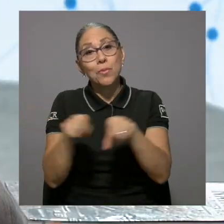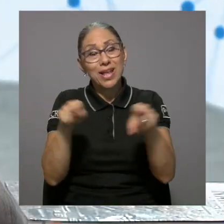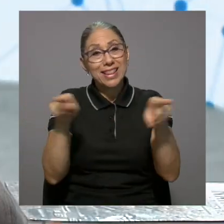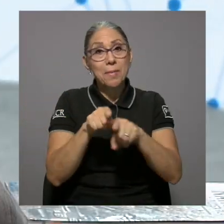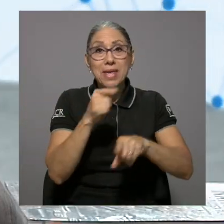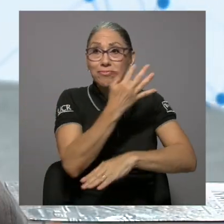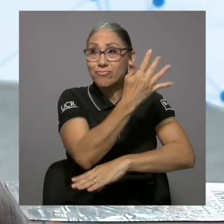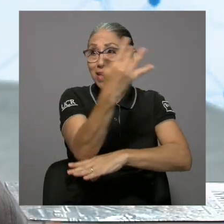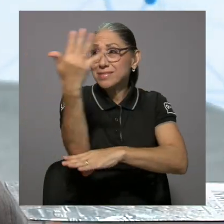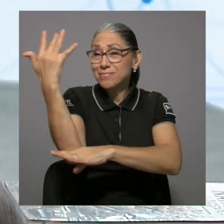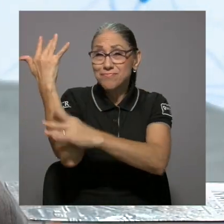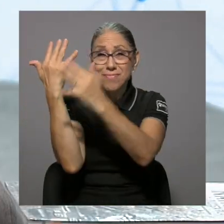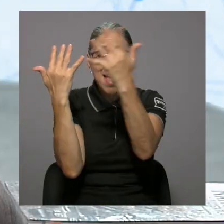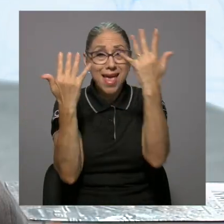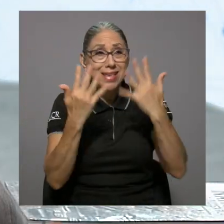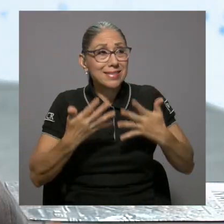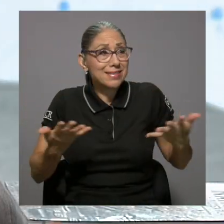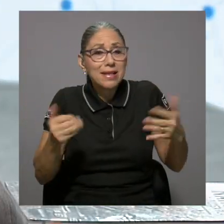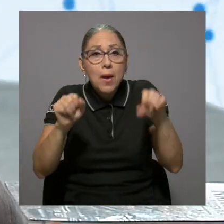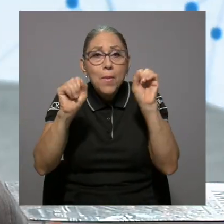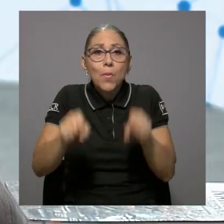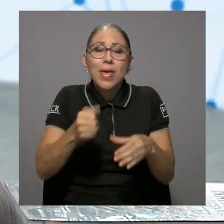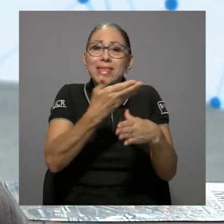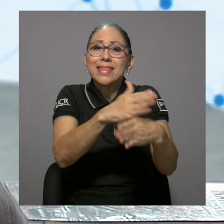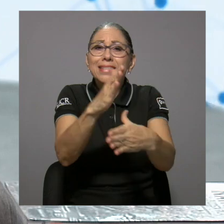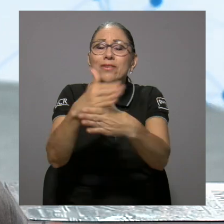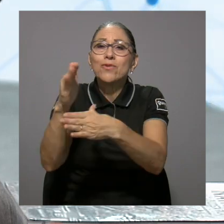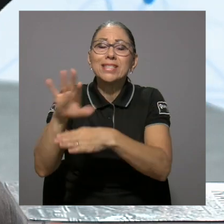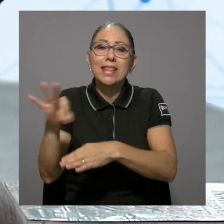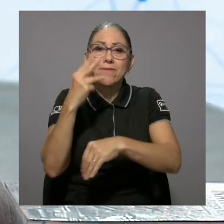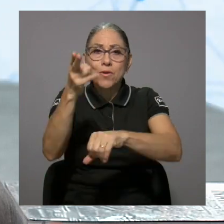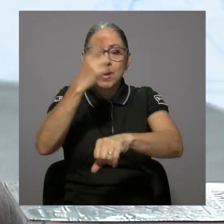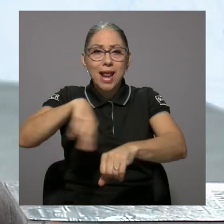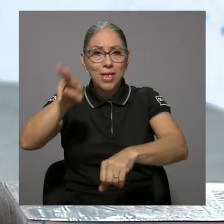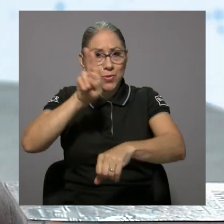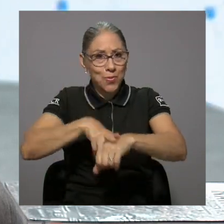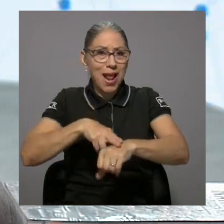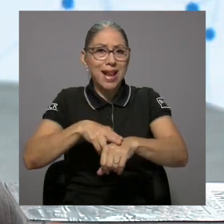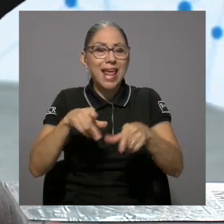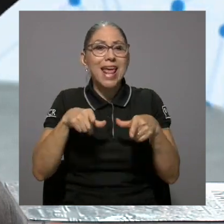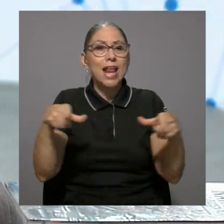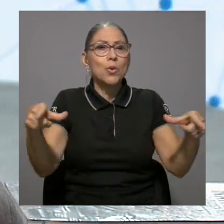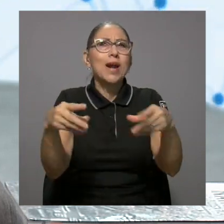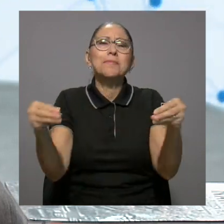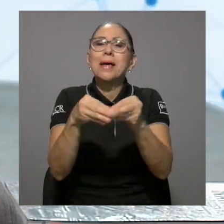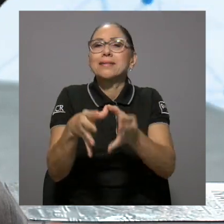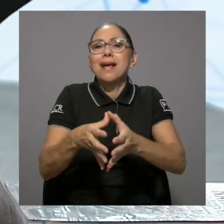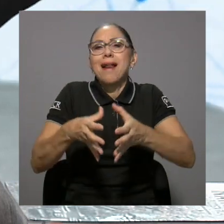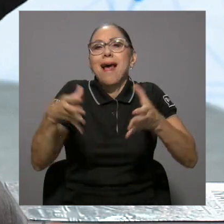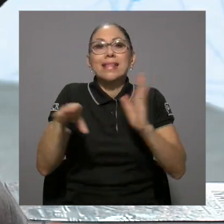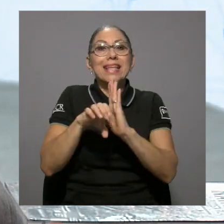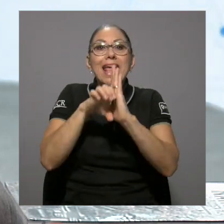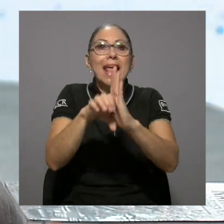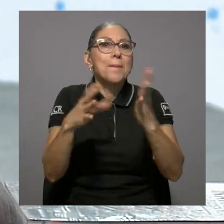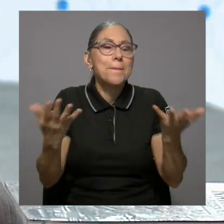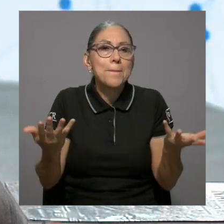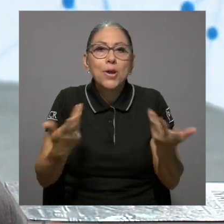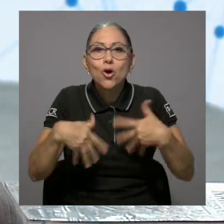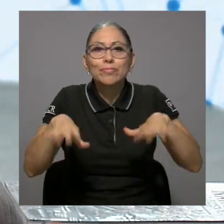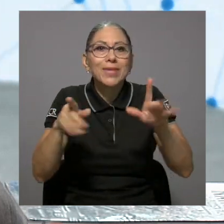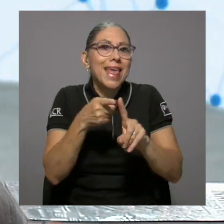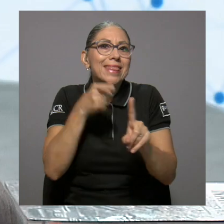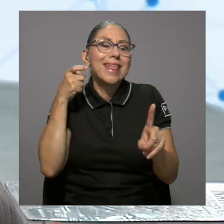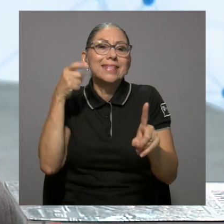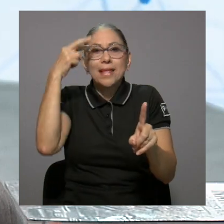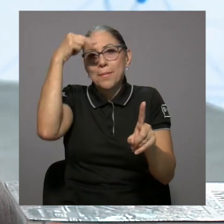las especies pueden distribuirse naturalmente en sitios más extensos, digamos, por ejemplo, por decir algo, toda una franja